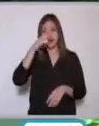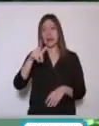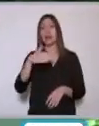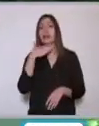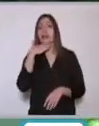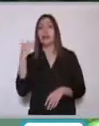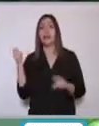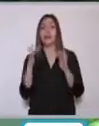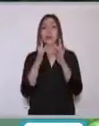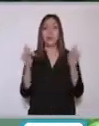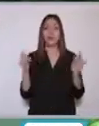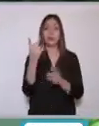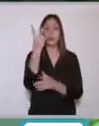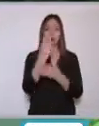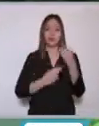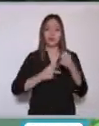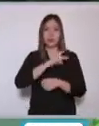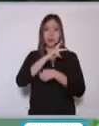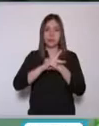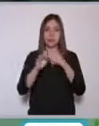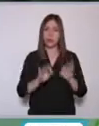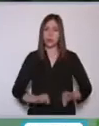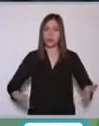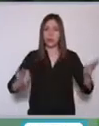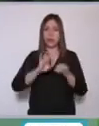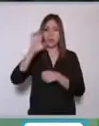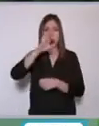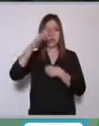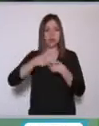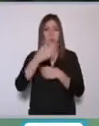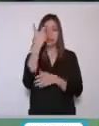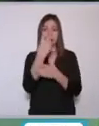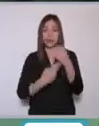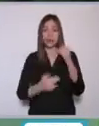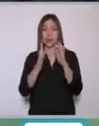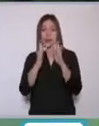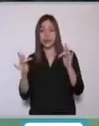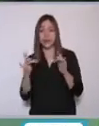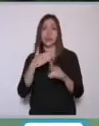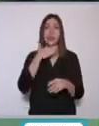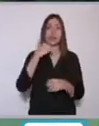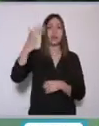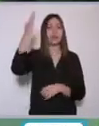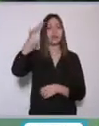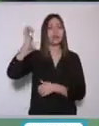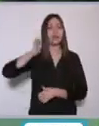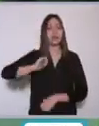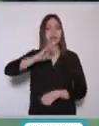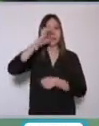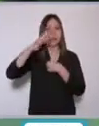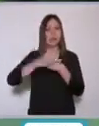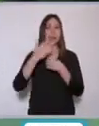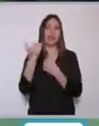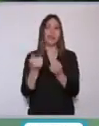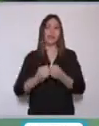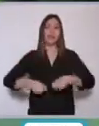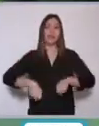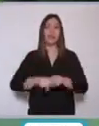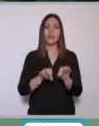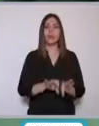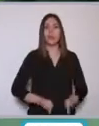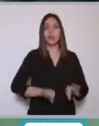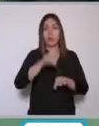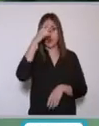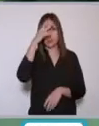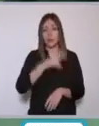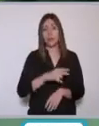y Francia son dos países muy importantes en Europa, los cuales lideran la Unión Europea y pues sabemos que es un socio comercial muy importante de México. En el caso de Alemania